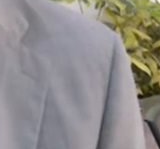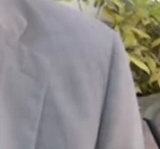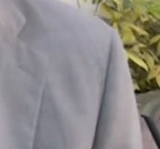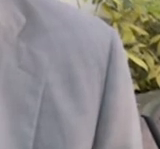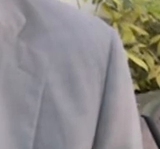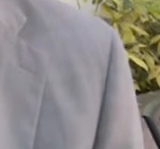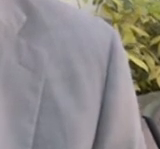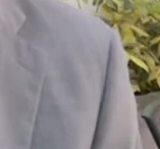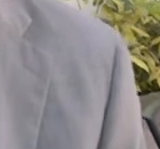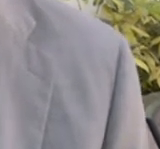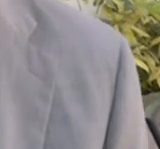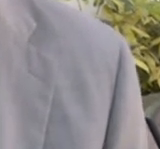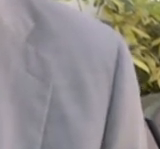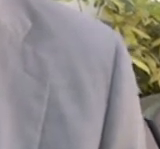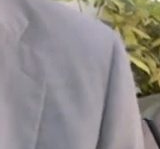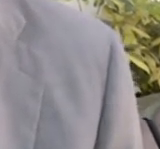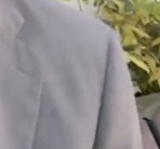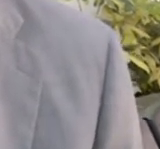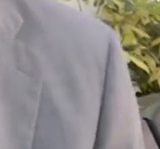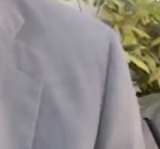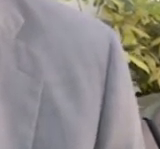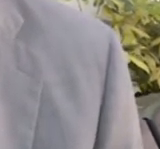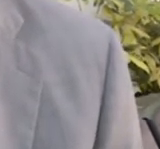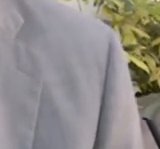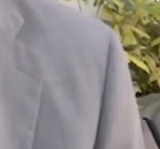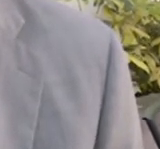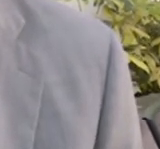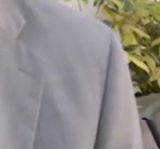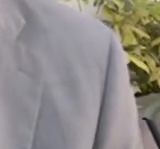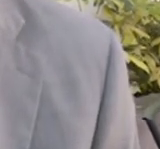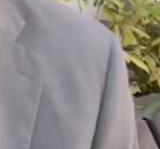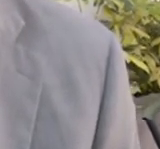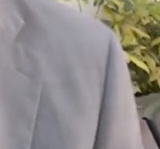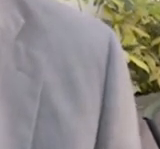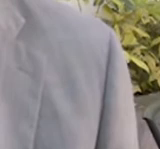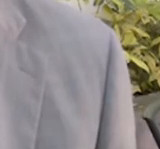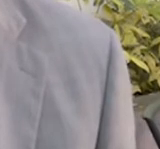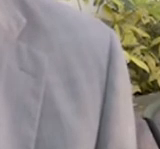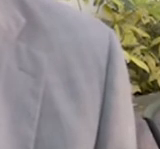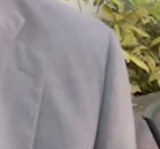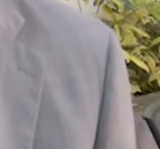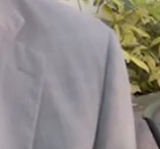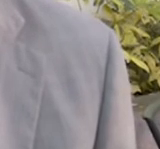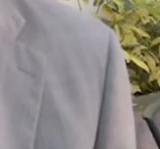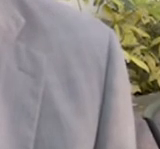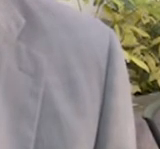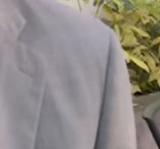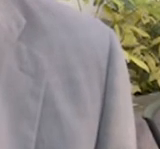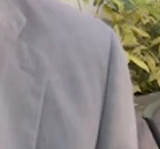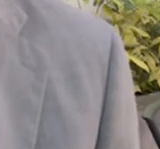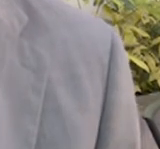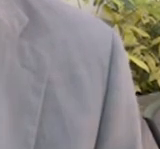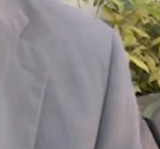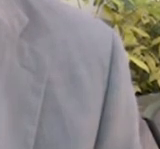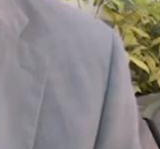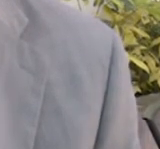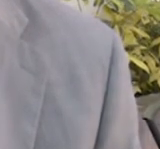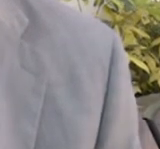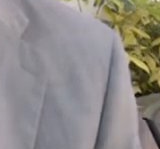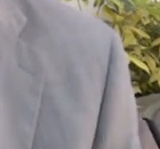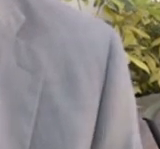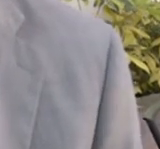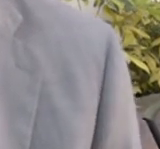que acabamos de cerrar, encontramos cifras alentadoras. Primero, que es la mayor recaudación de los últimos 5 años, y